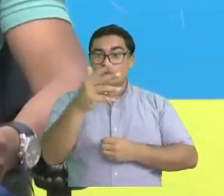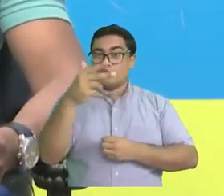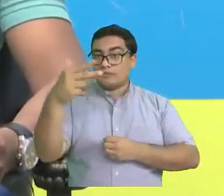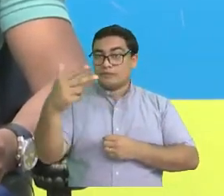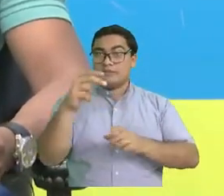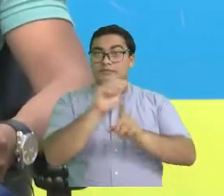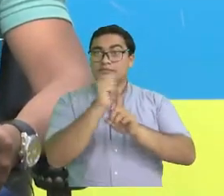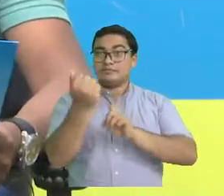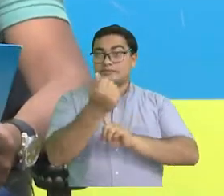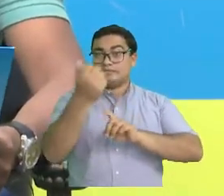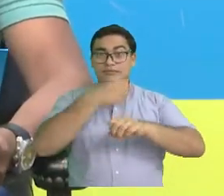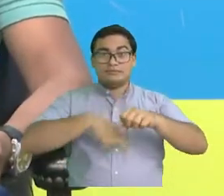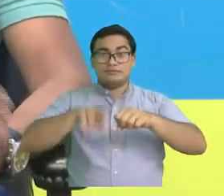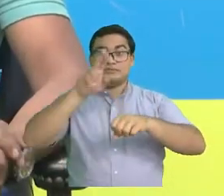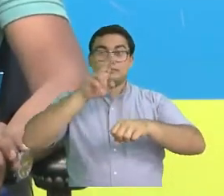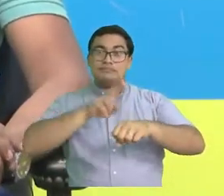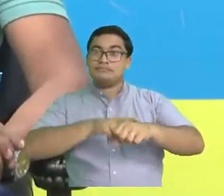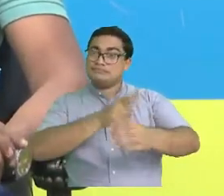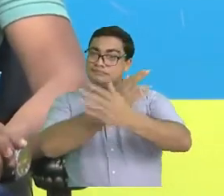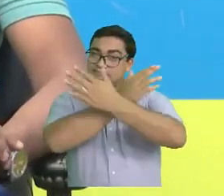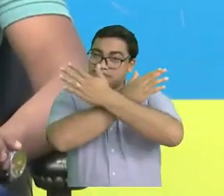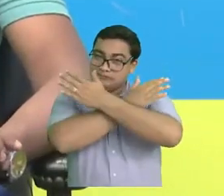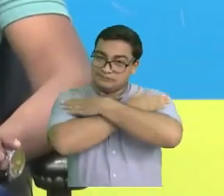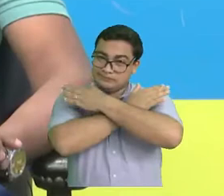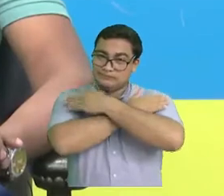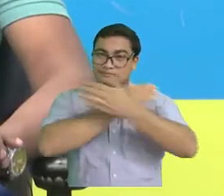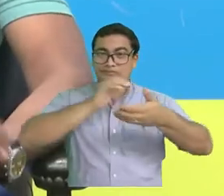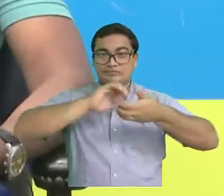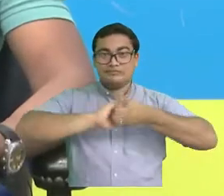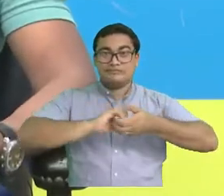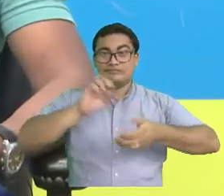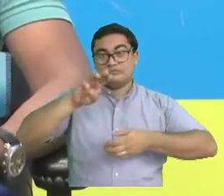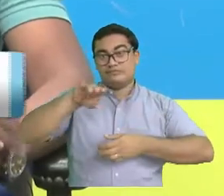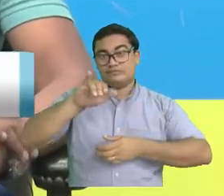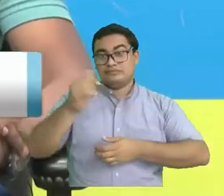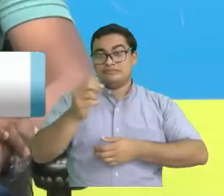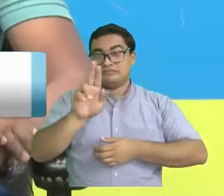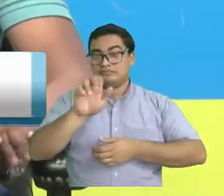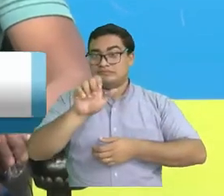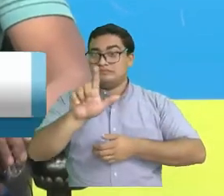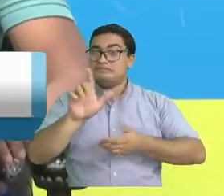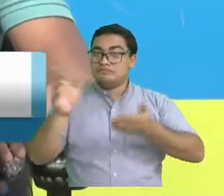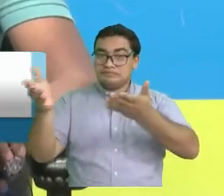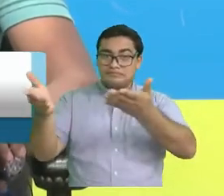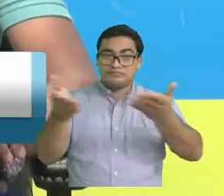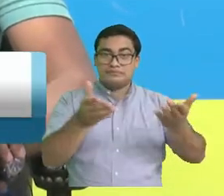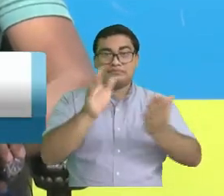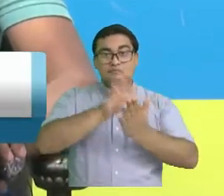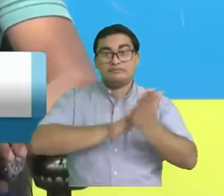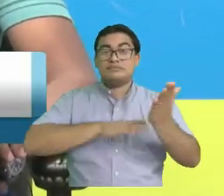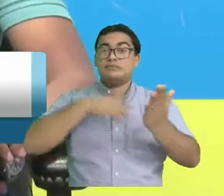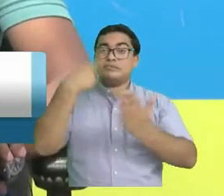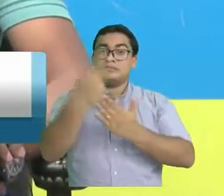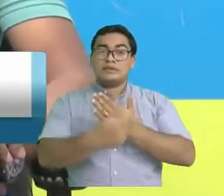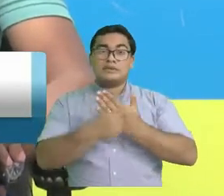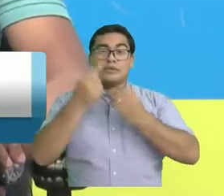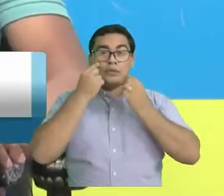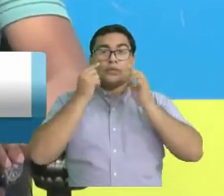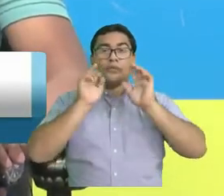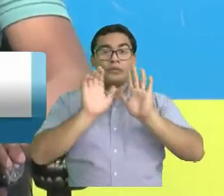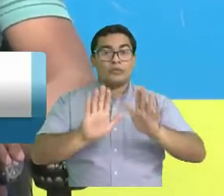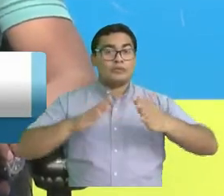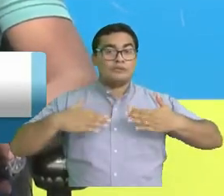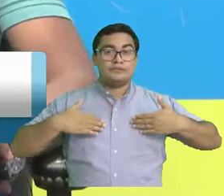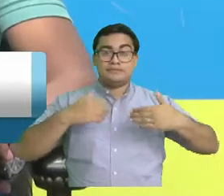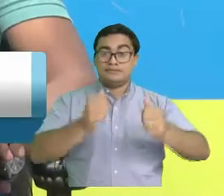canal de la Asamblea Nacional. Les saluda a su amigo Miguel Carranza Mena, dándoles la bienvenida a su programa Prevenir